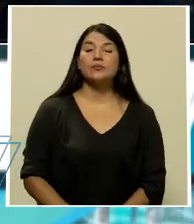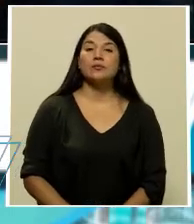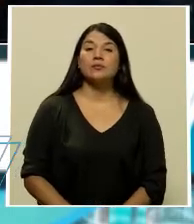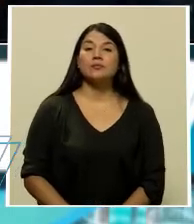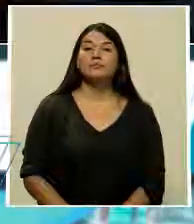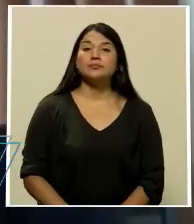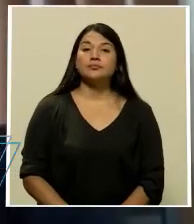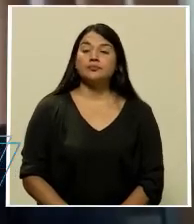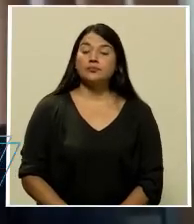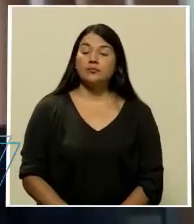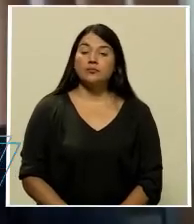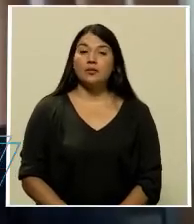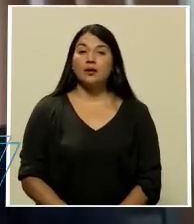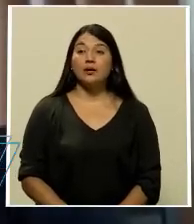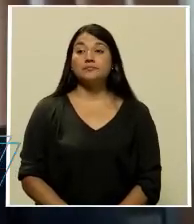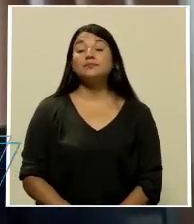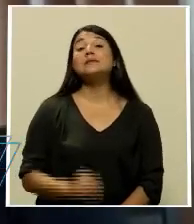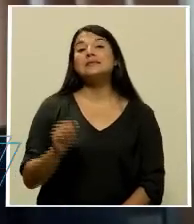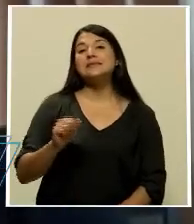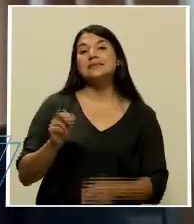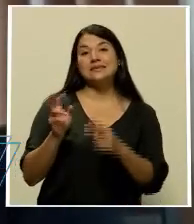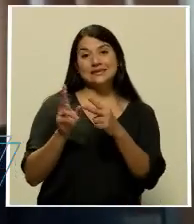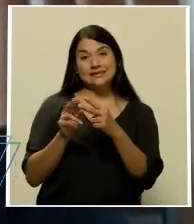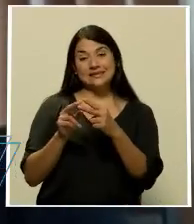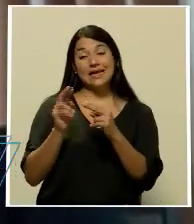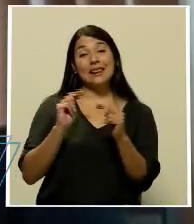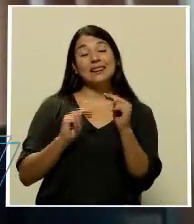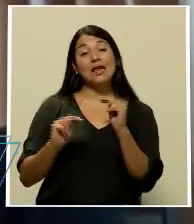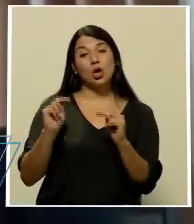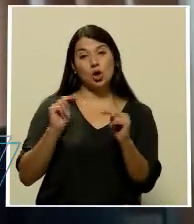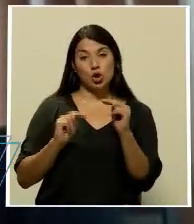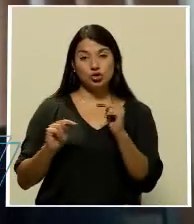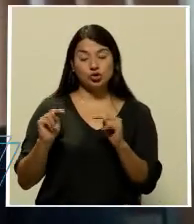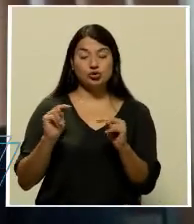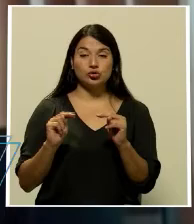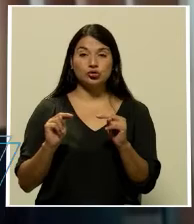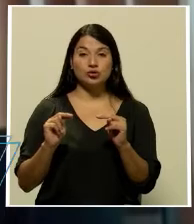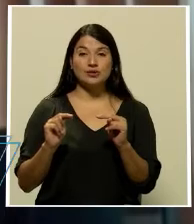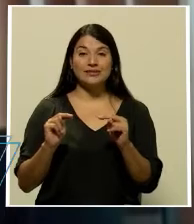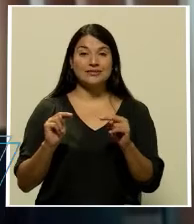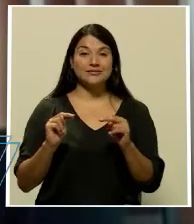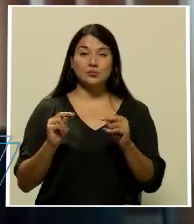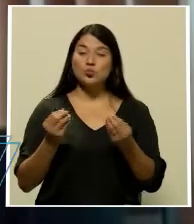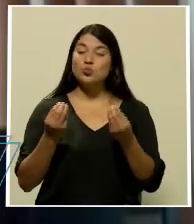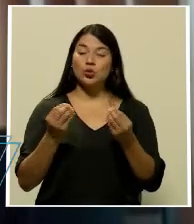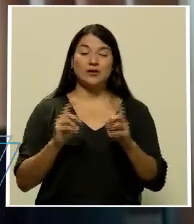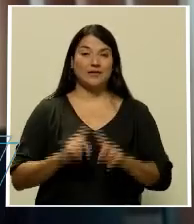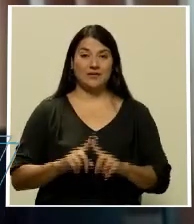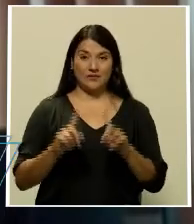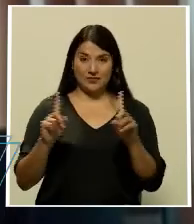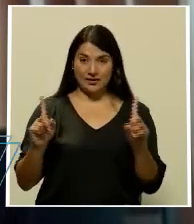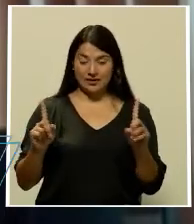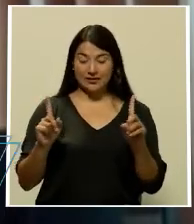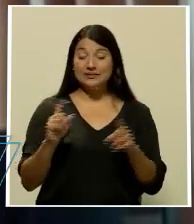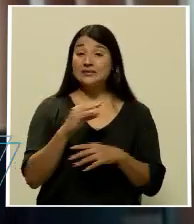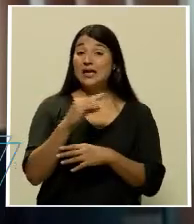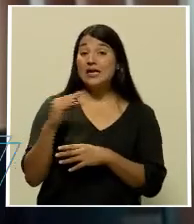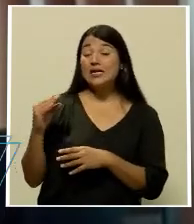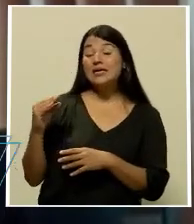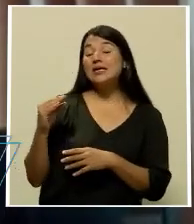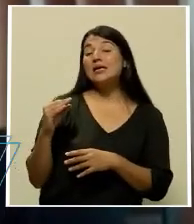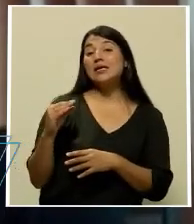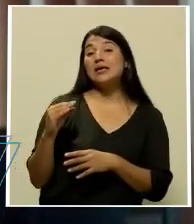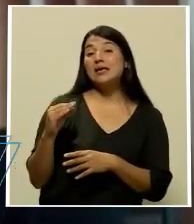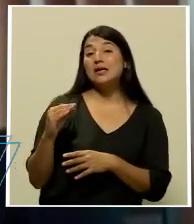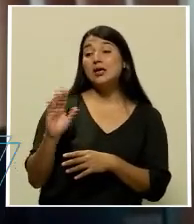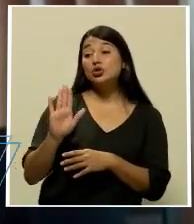Bueno, definitivamente son negocios de conceptos y orígenes totalmente diferentes y su